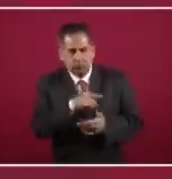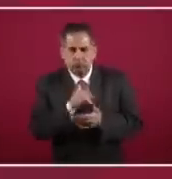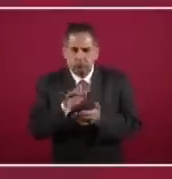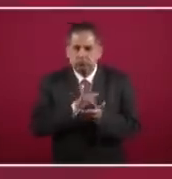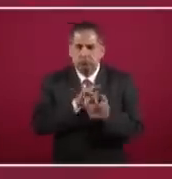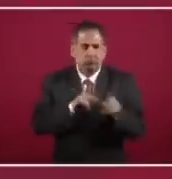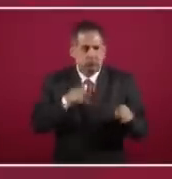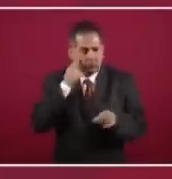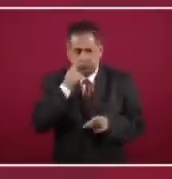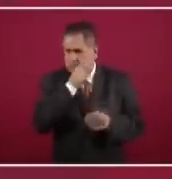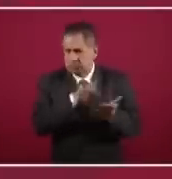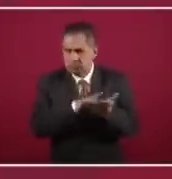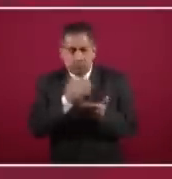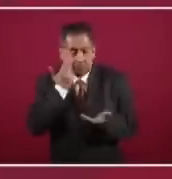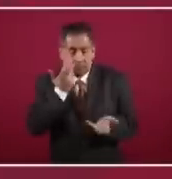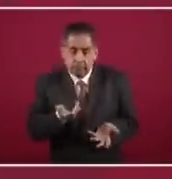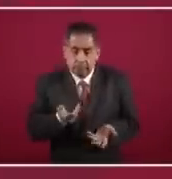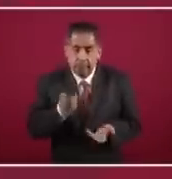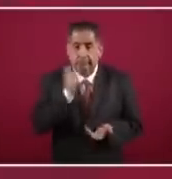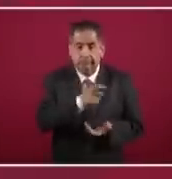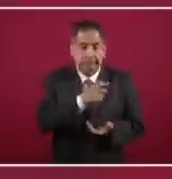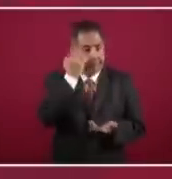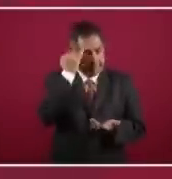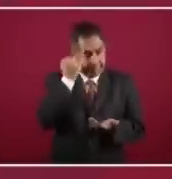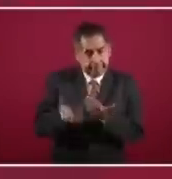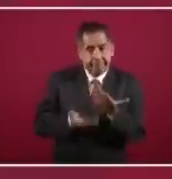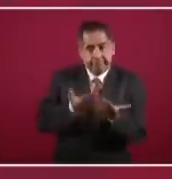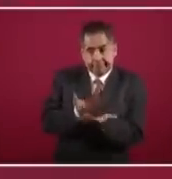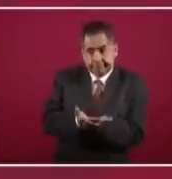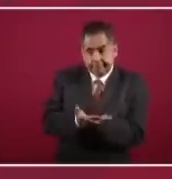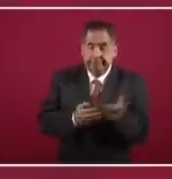lo que ellos decidan, porque es una iniciativa